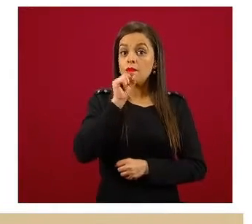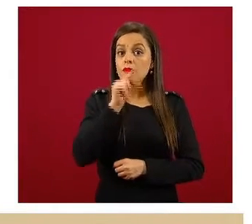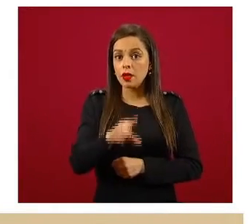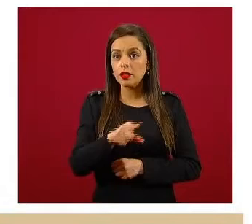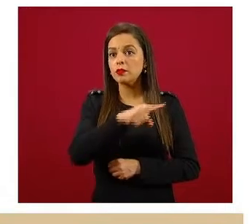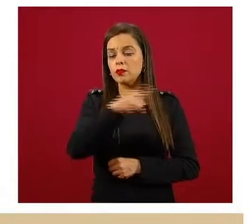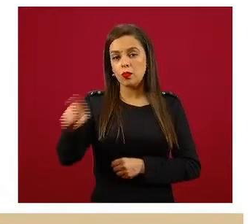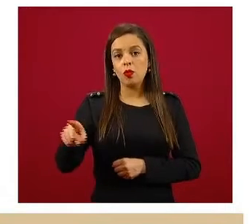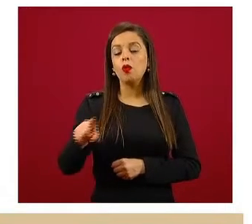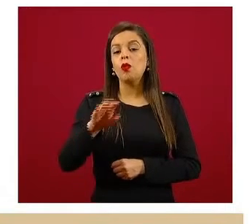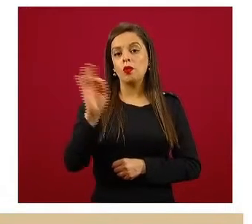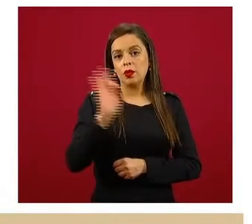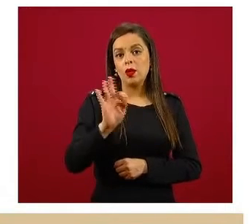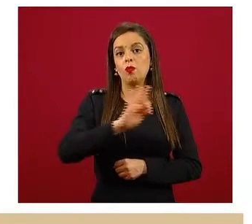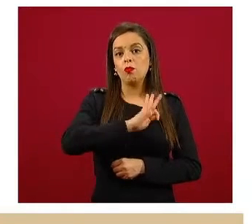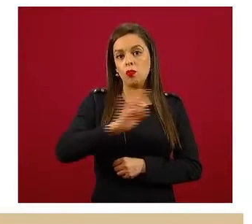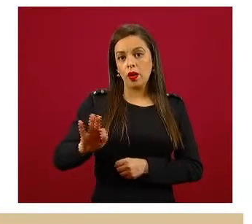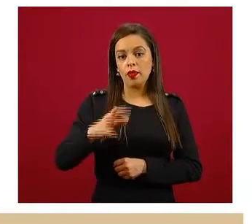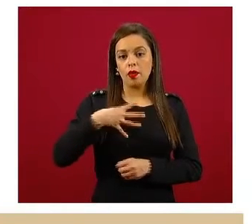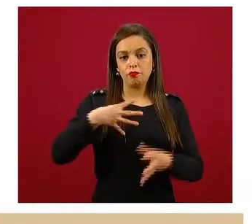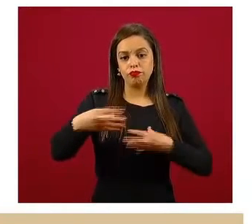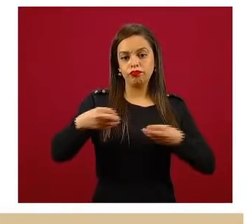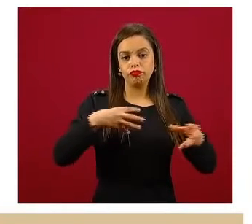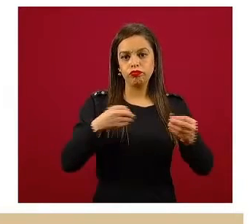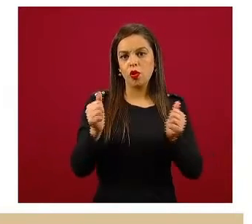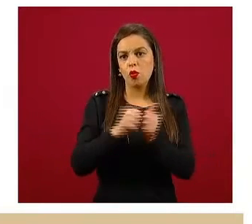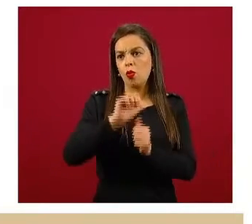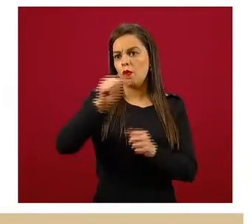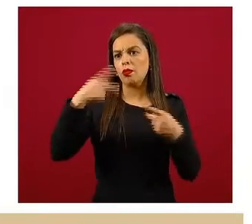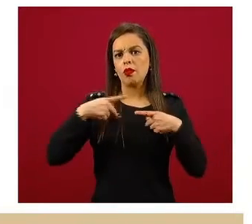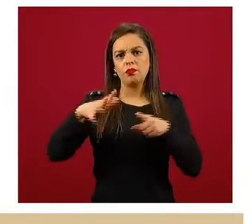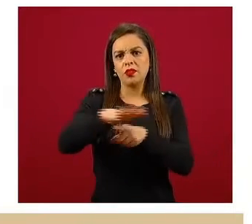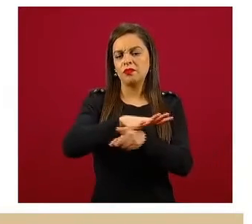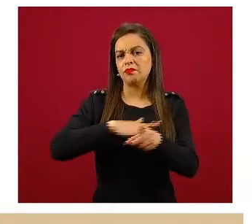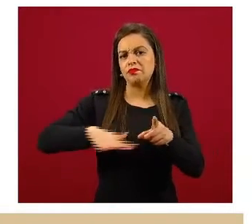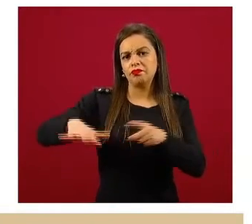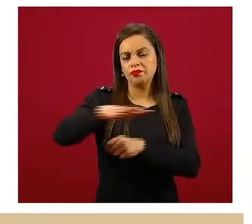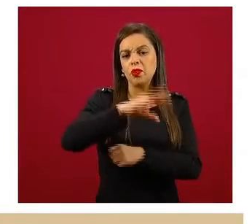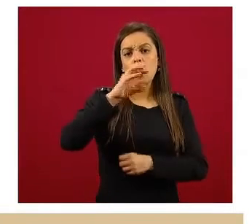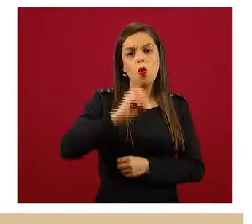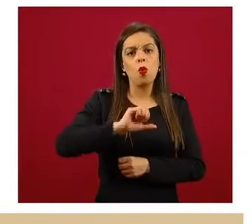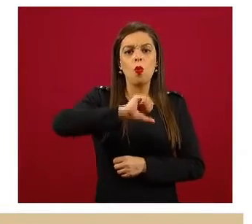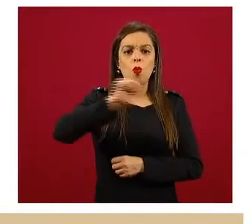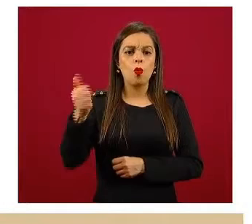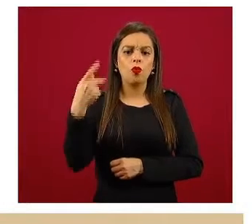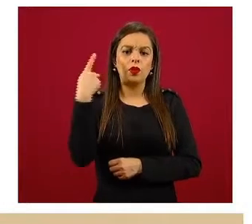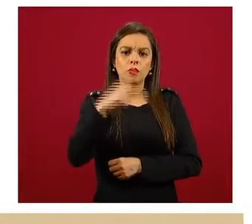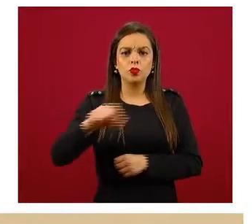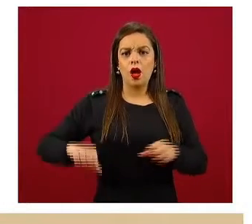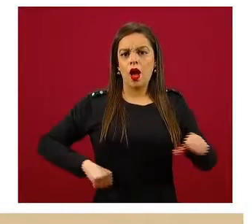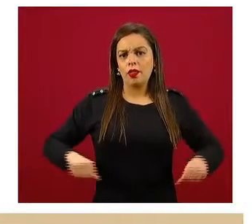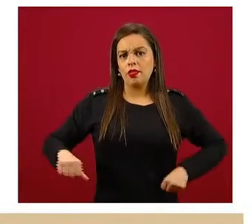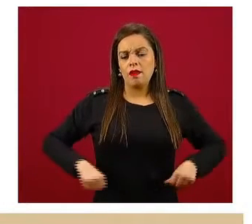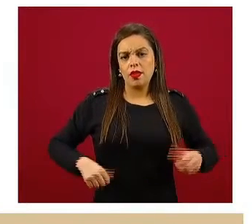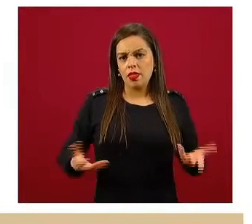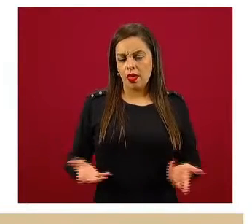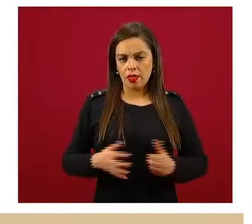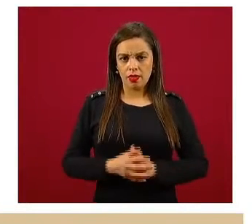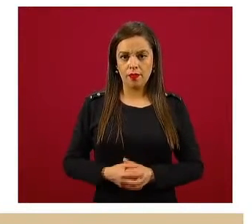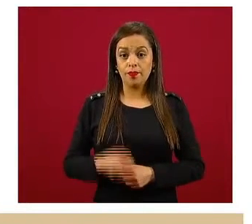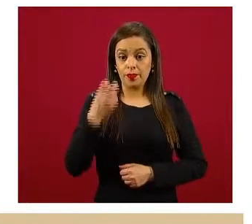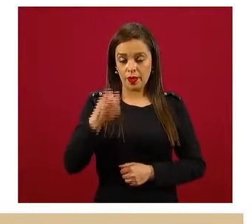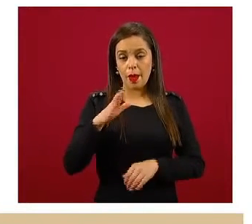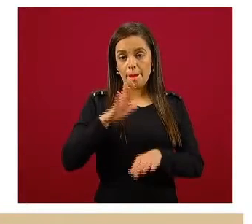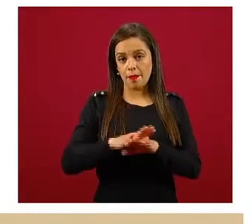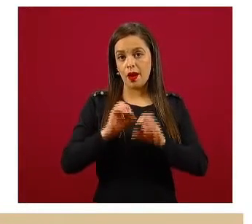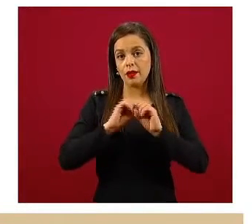de contagiarse en el medio comunitario o en alguna otra actividad que realizan. Entonces es importante aquí sí hacer la aclaración que estos